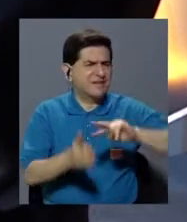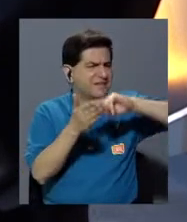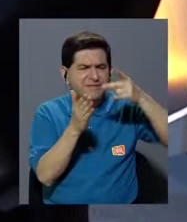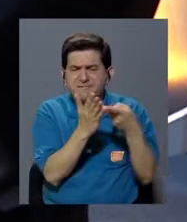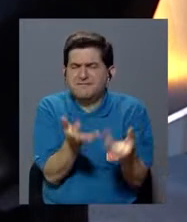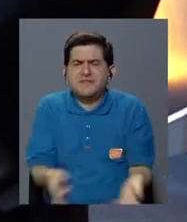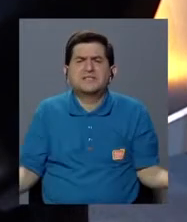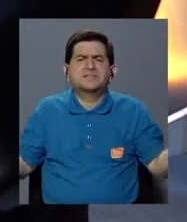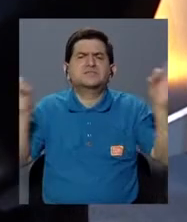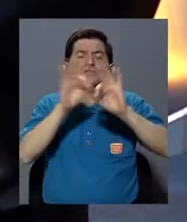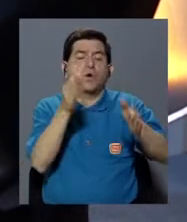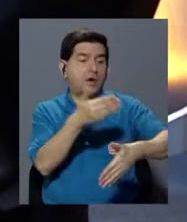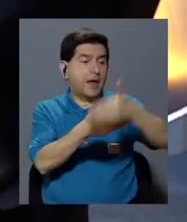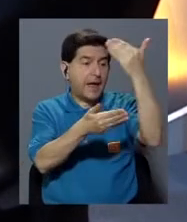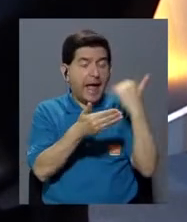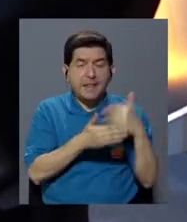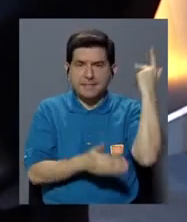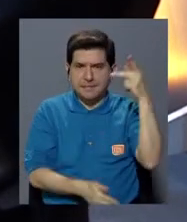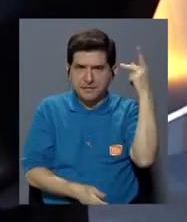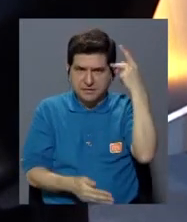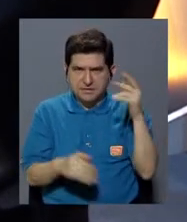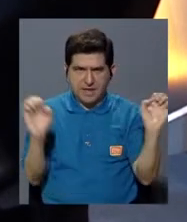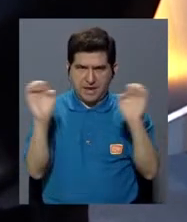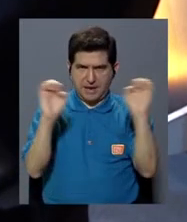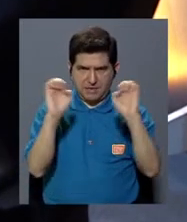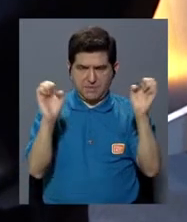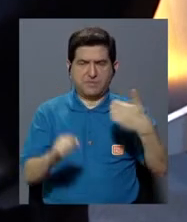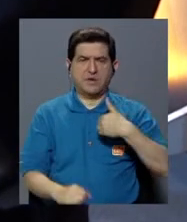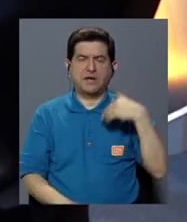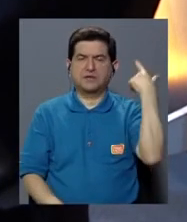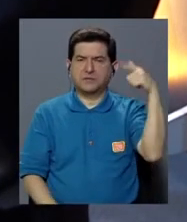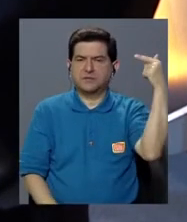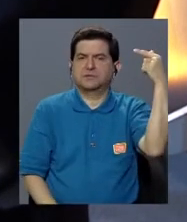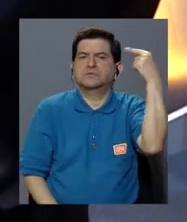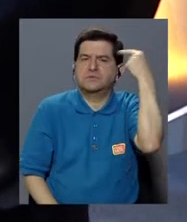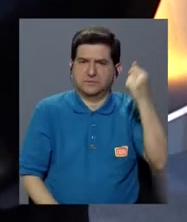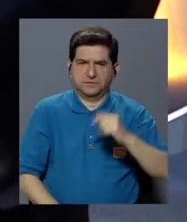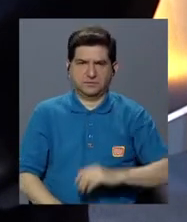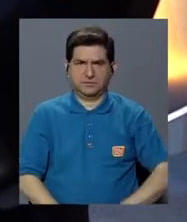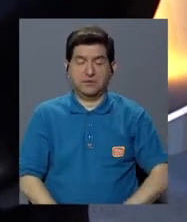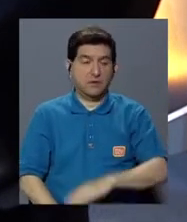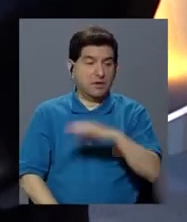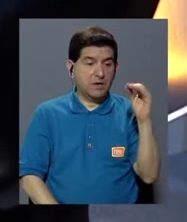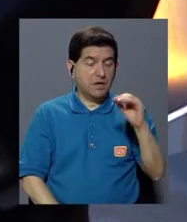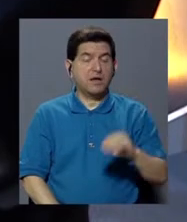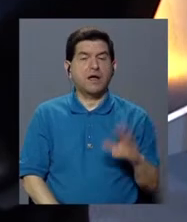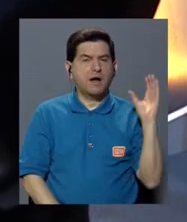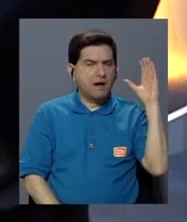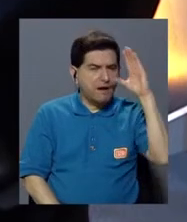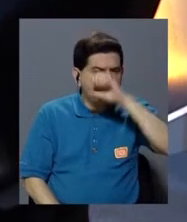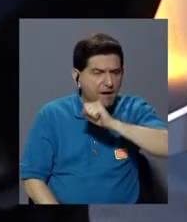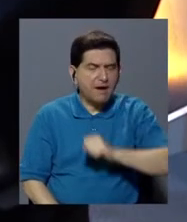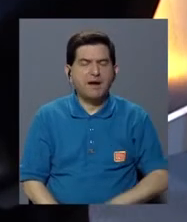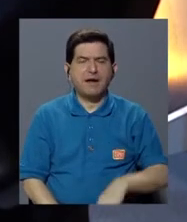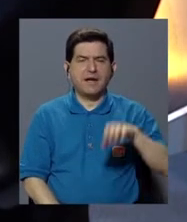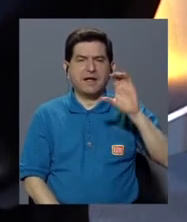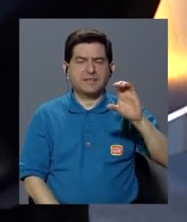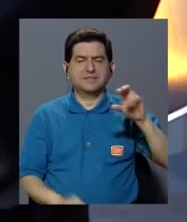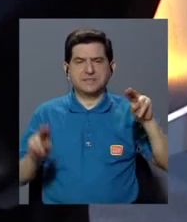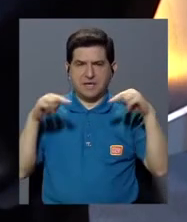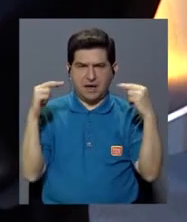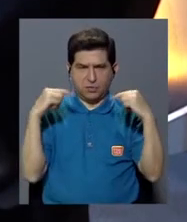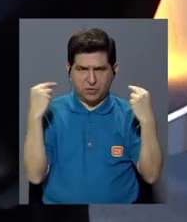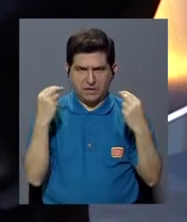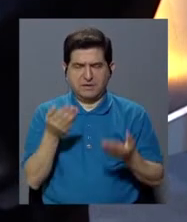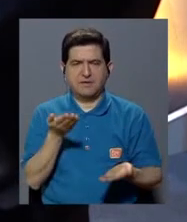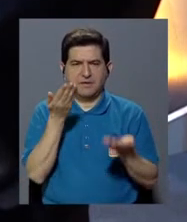definiciones importantes antes de entrar en la política energética que tiene el Estado y reconocer en el carbono neutral de